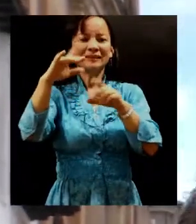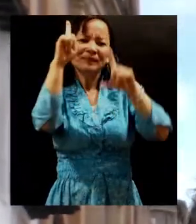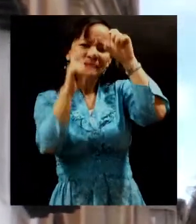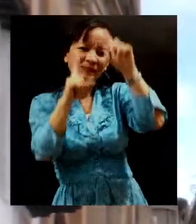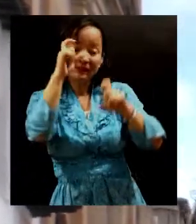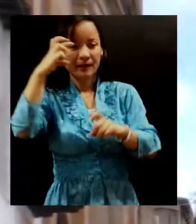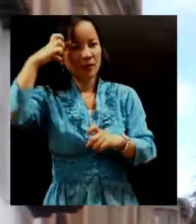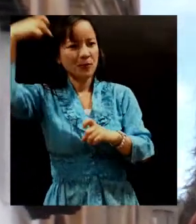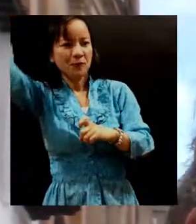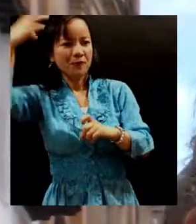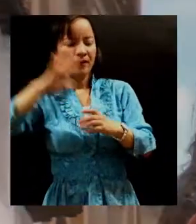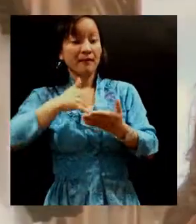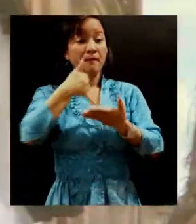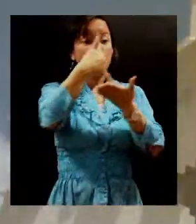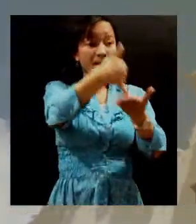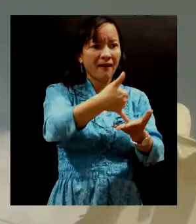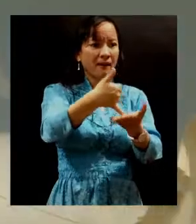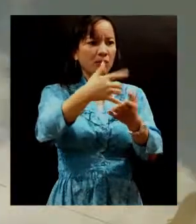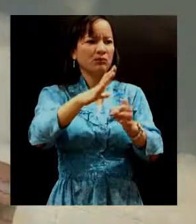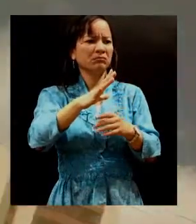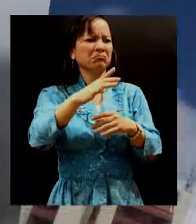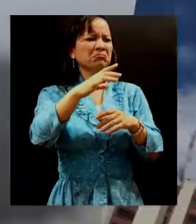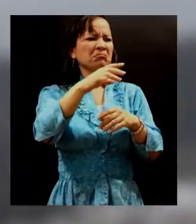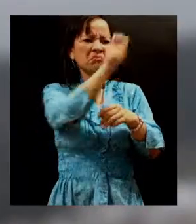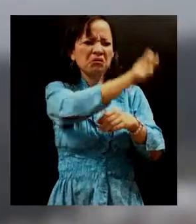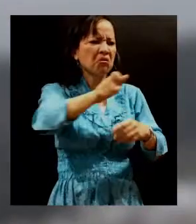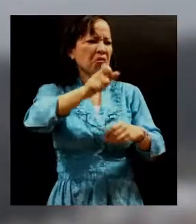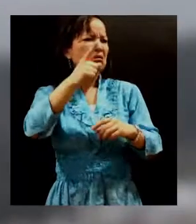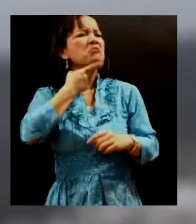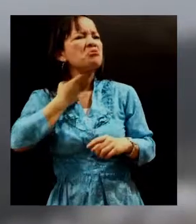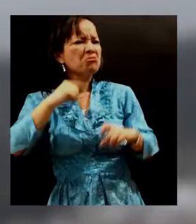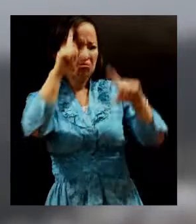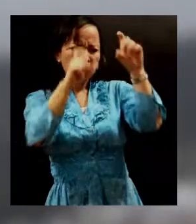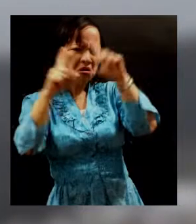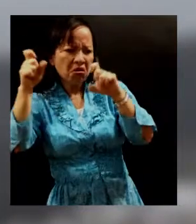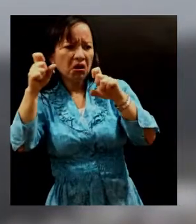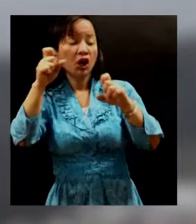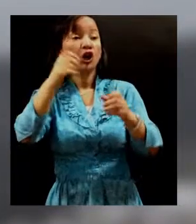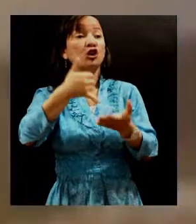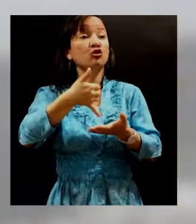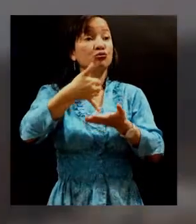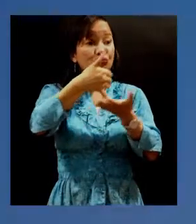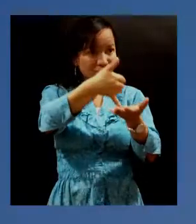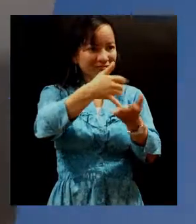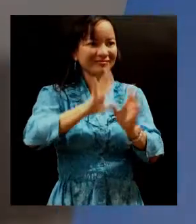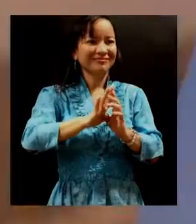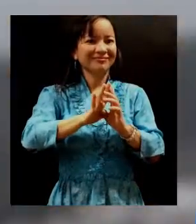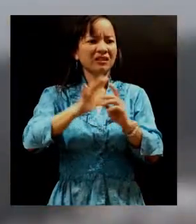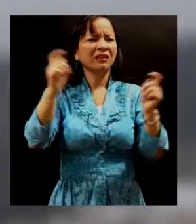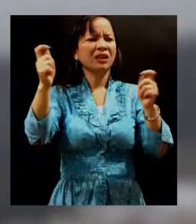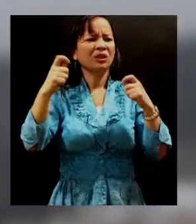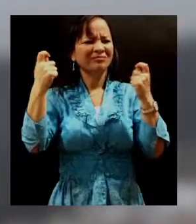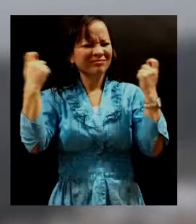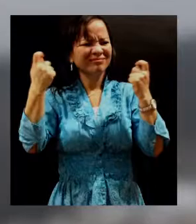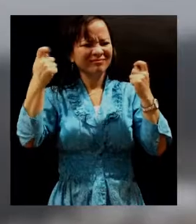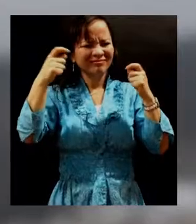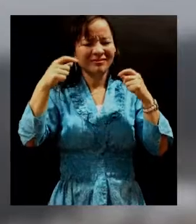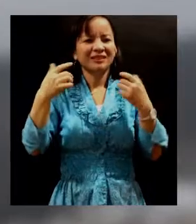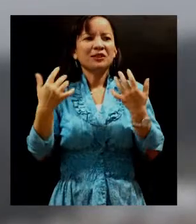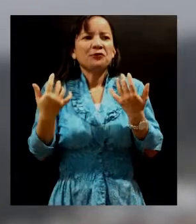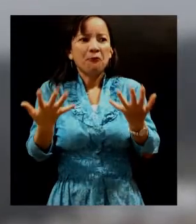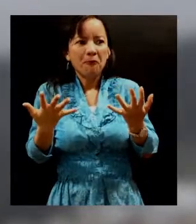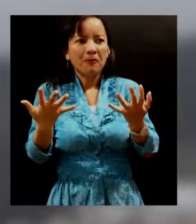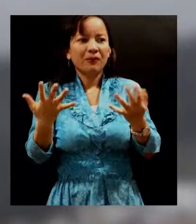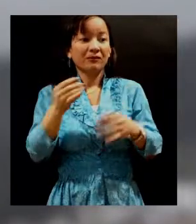y profesionales a participar en el Premio Municipal de Fotografía Tunja Memoria e Imagen de la Independencia.